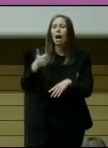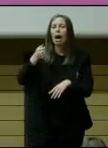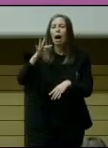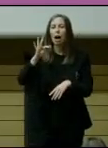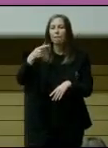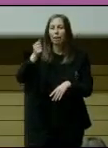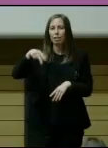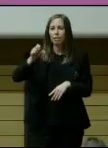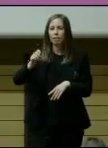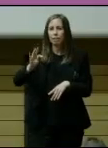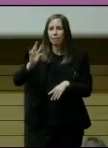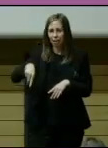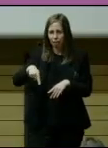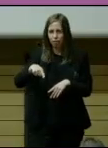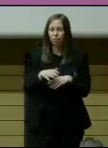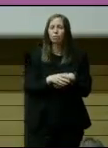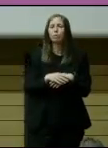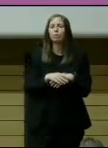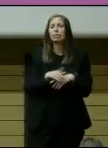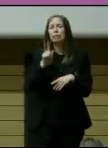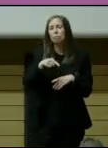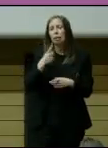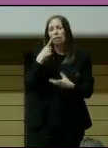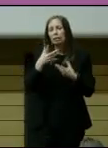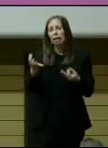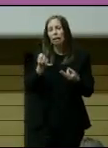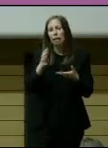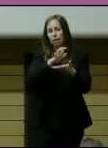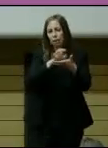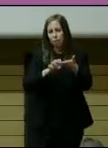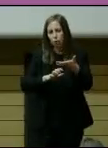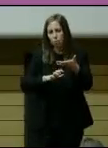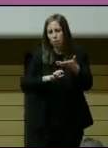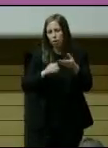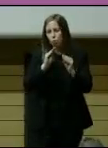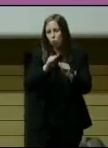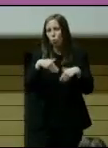que hacen es el atuntún. Y hay un aspecto que también llama mucho la atención del informe de la UNODC, que